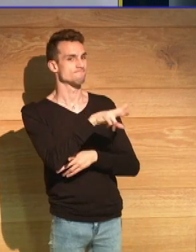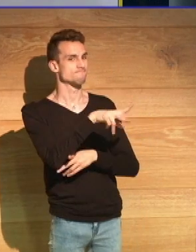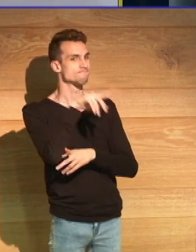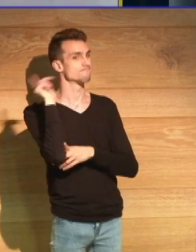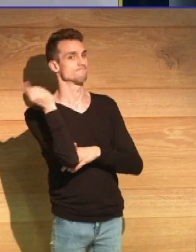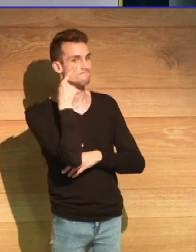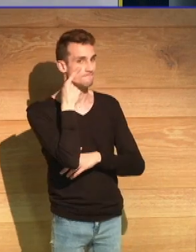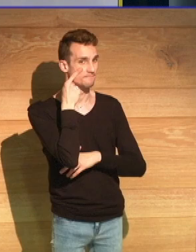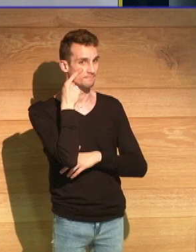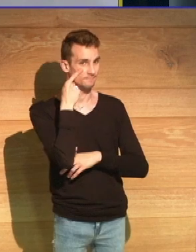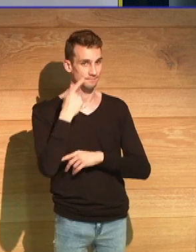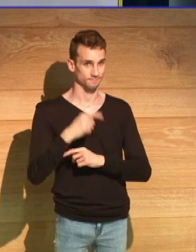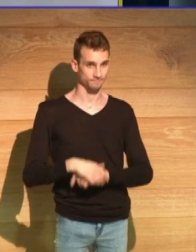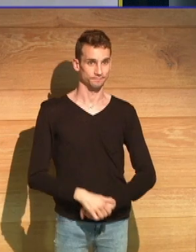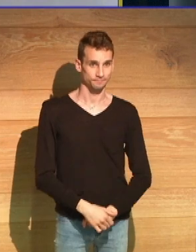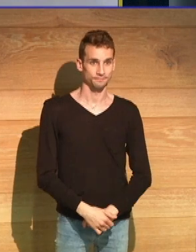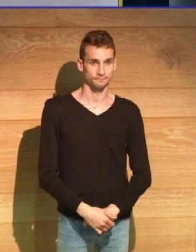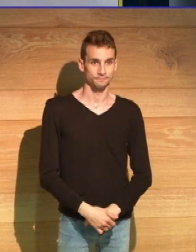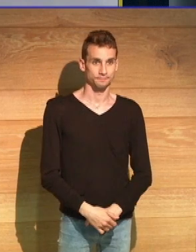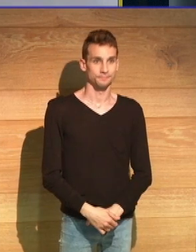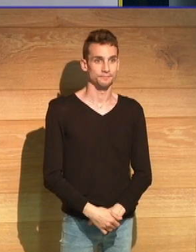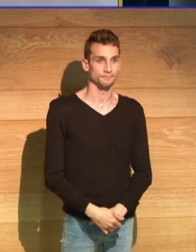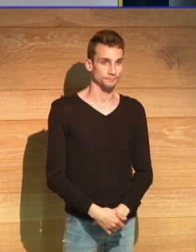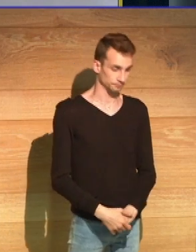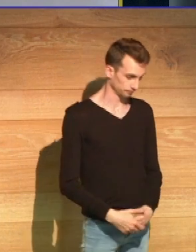hacerlo mucho más extenso, a un público más amplio.